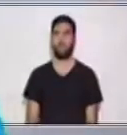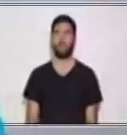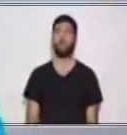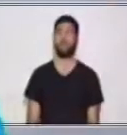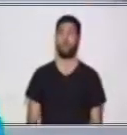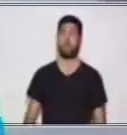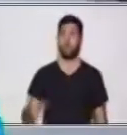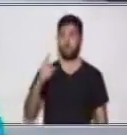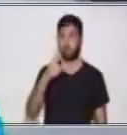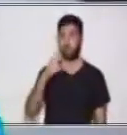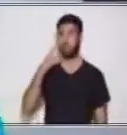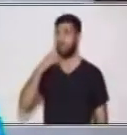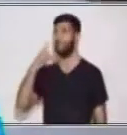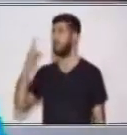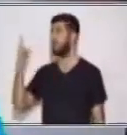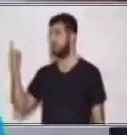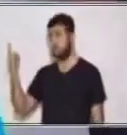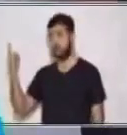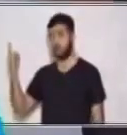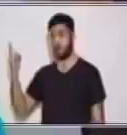Podemos tomar la referencia